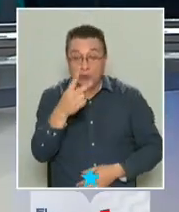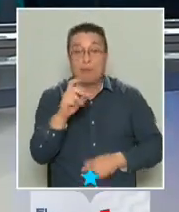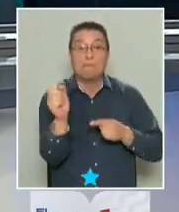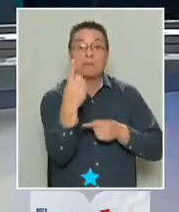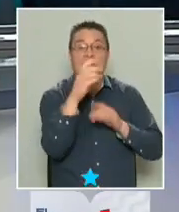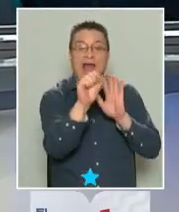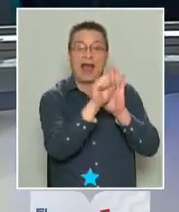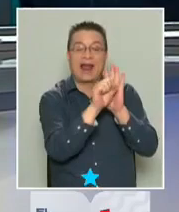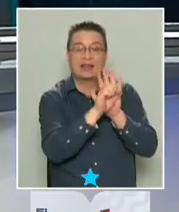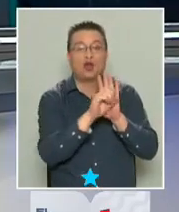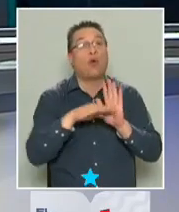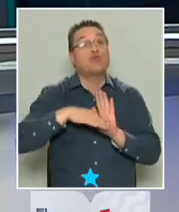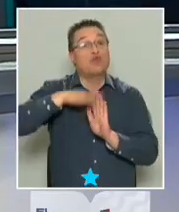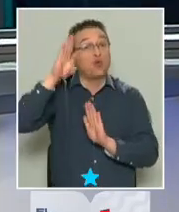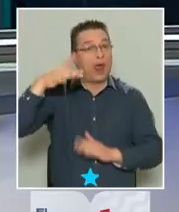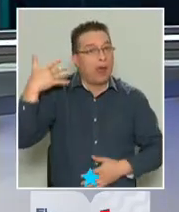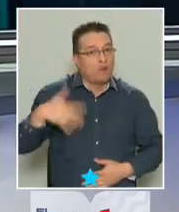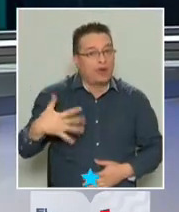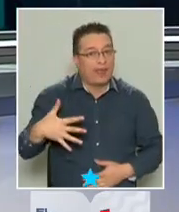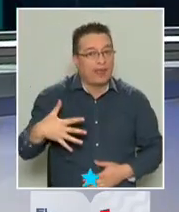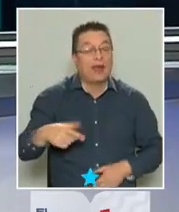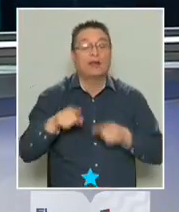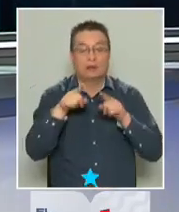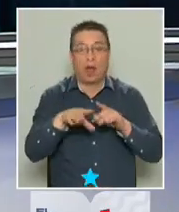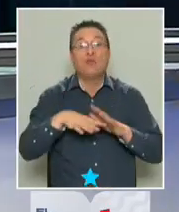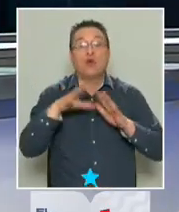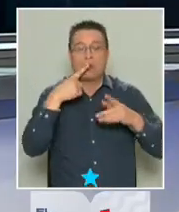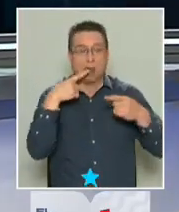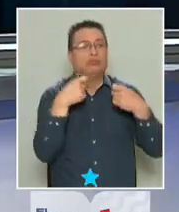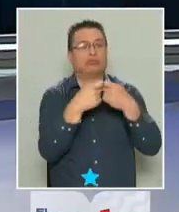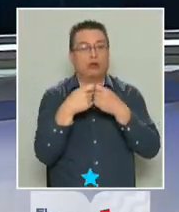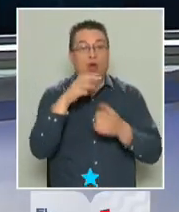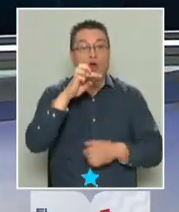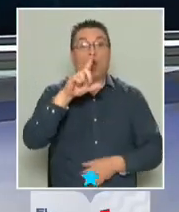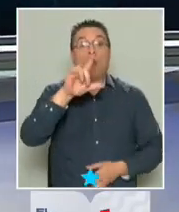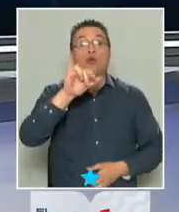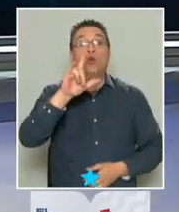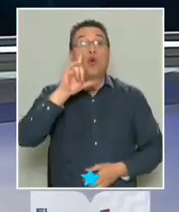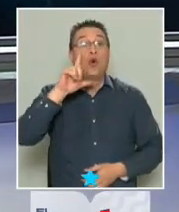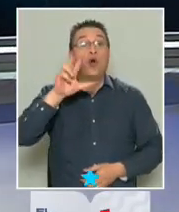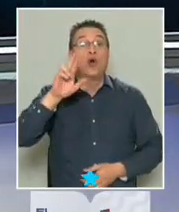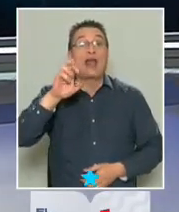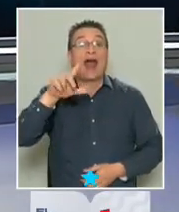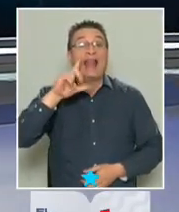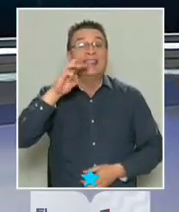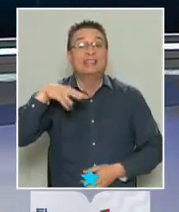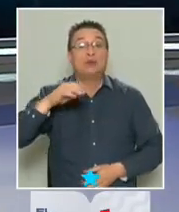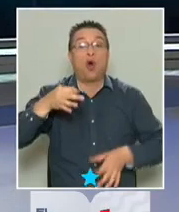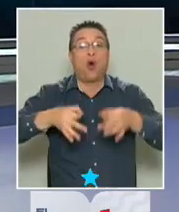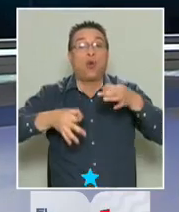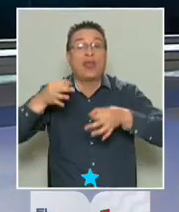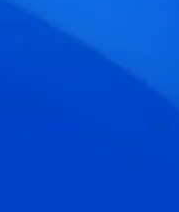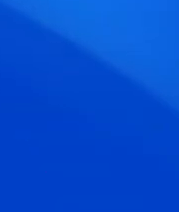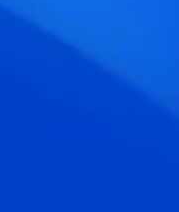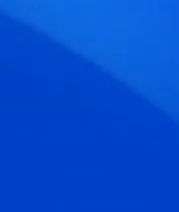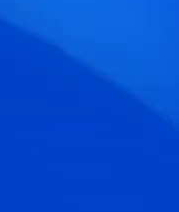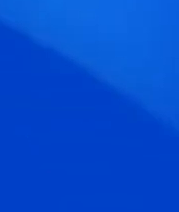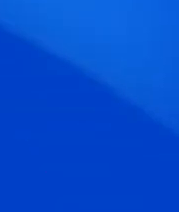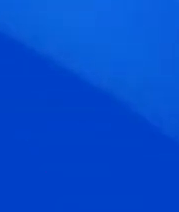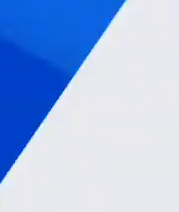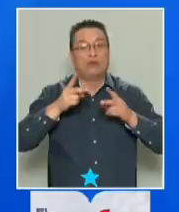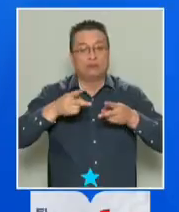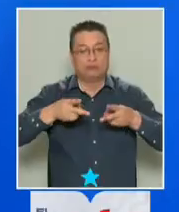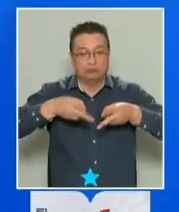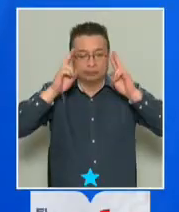artículo muy relevante también altamente discutido pluralismo jurídico revise por un poquito el estado reconoce los sistemas